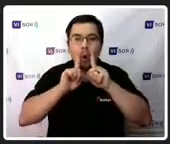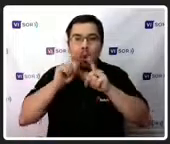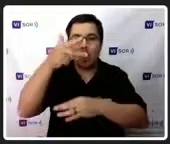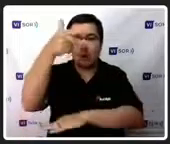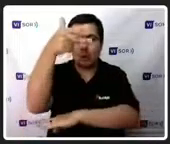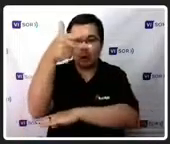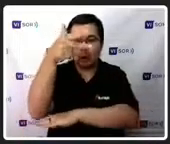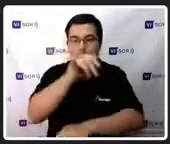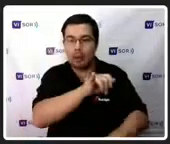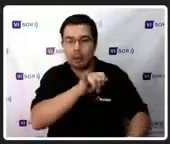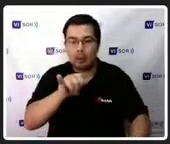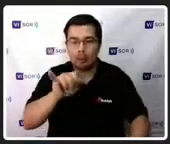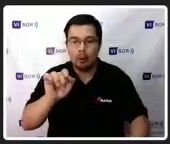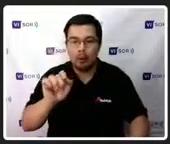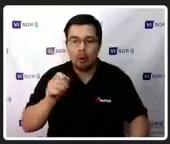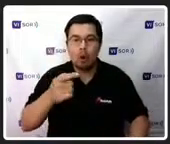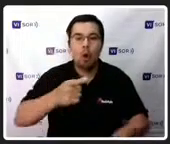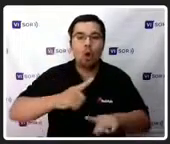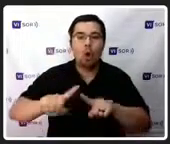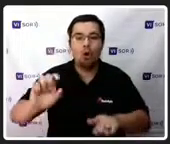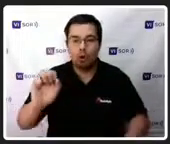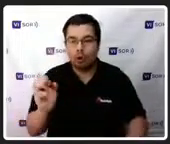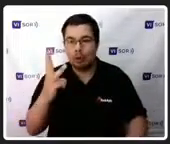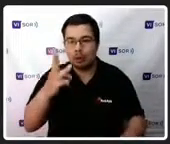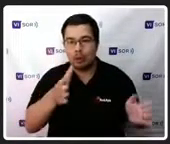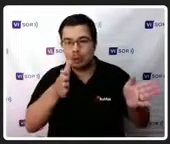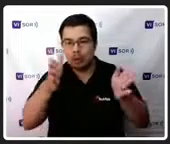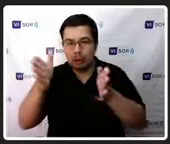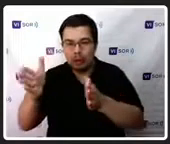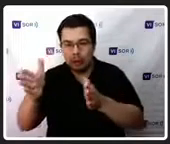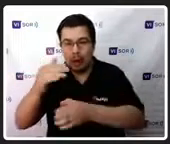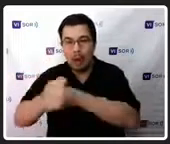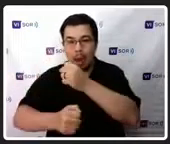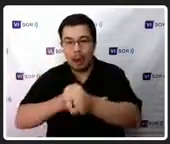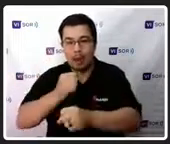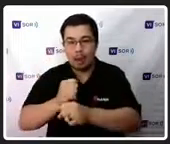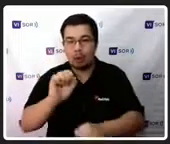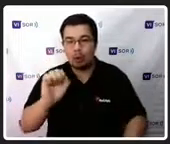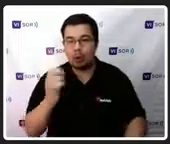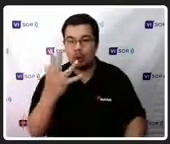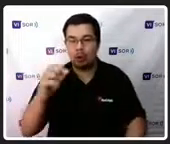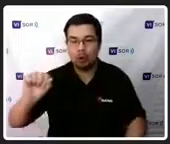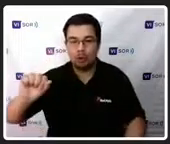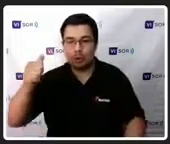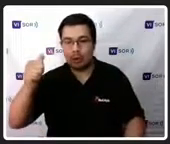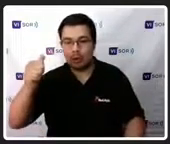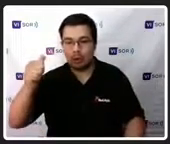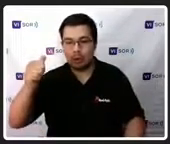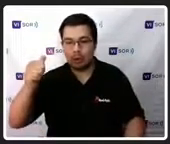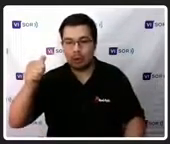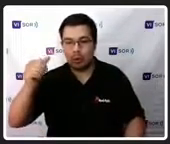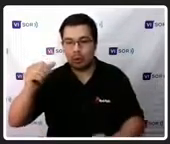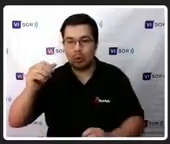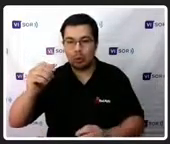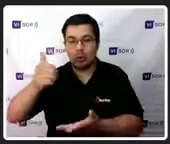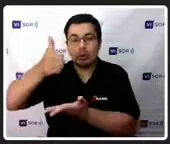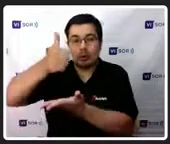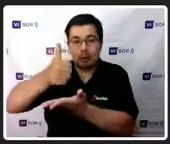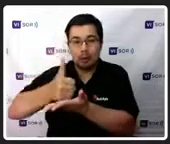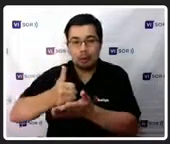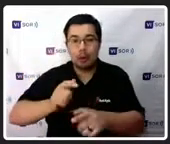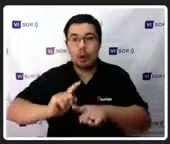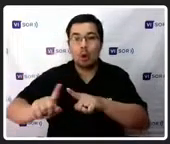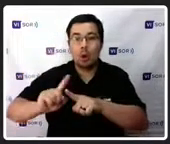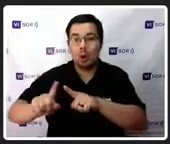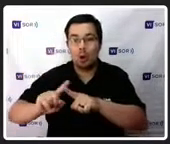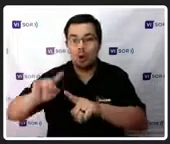año, ya quinto y sexto semestre, tenemos distintas asignaturas que apuntan un poco más a una